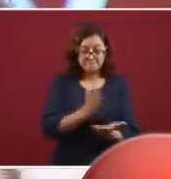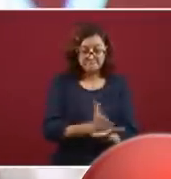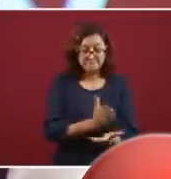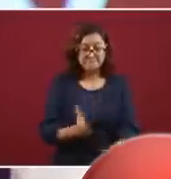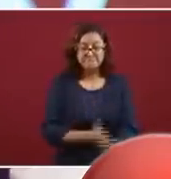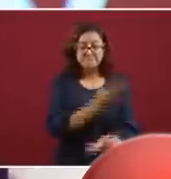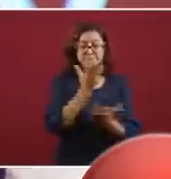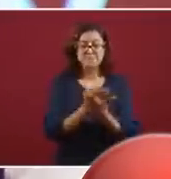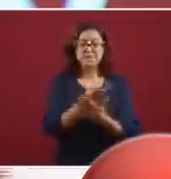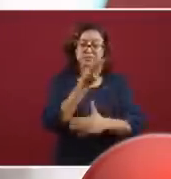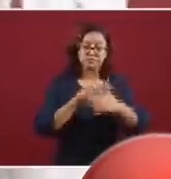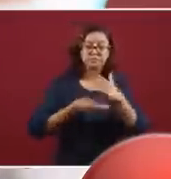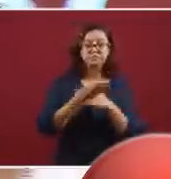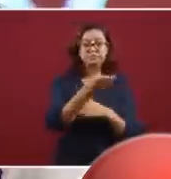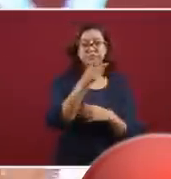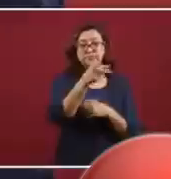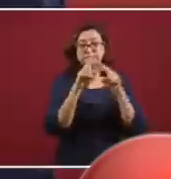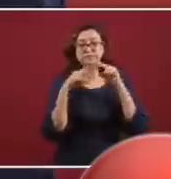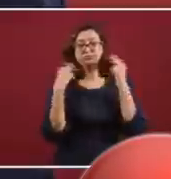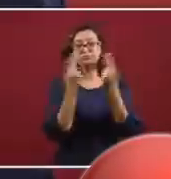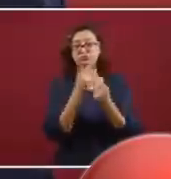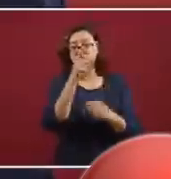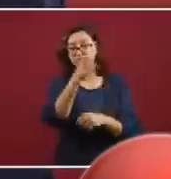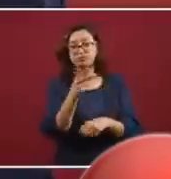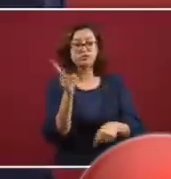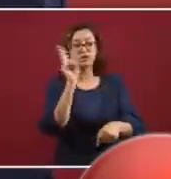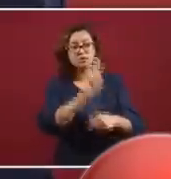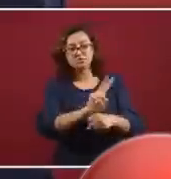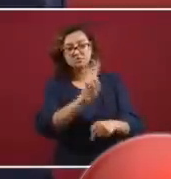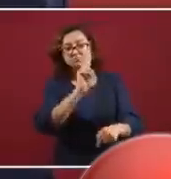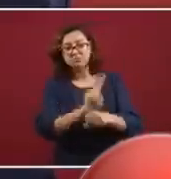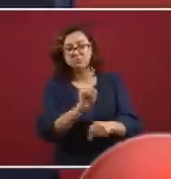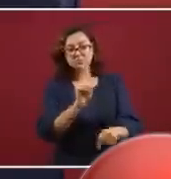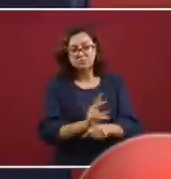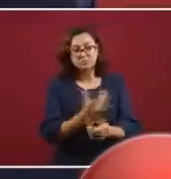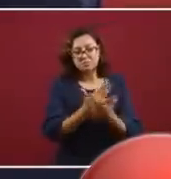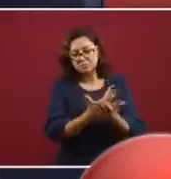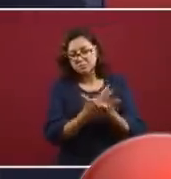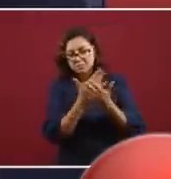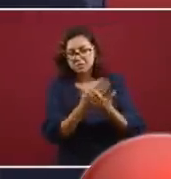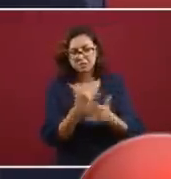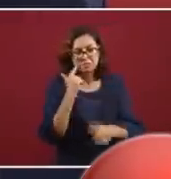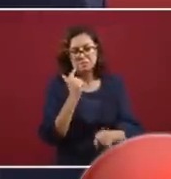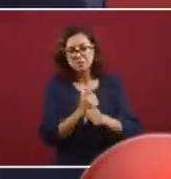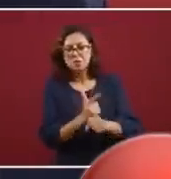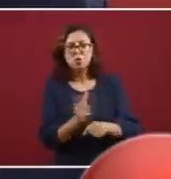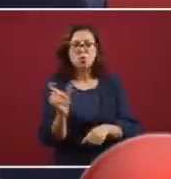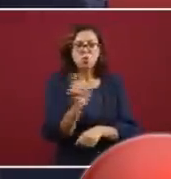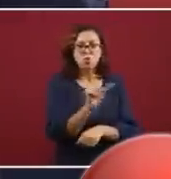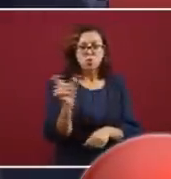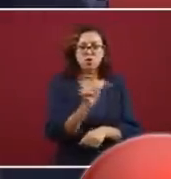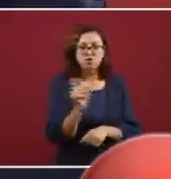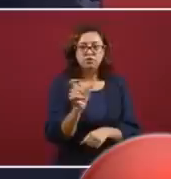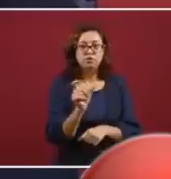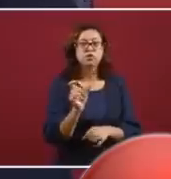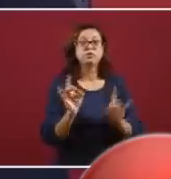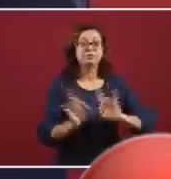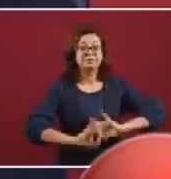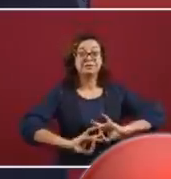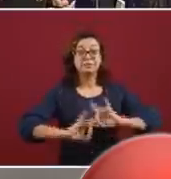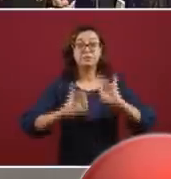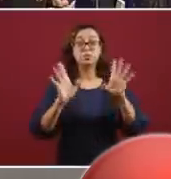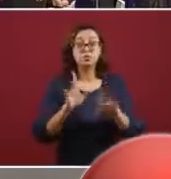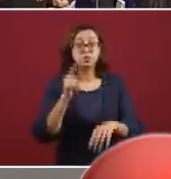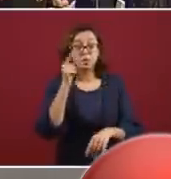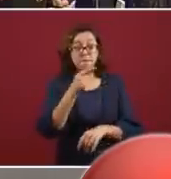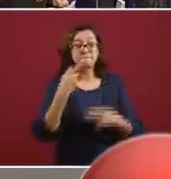los casos, para que mantenga un monitoreo en el sistema financiero y, por decirlo así, levante como una banderita en caso de que las